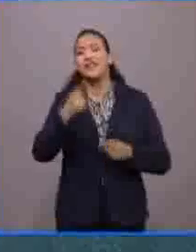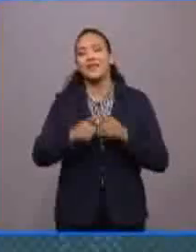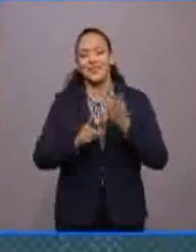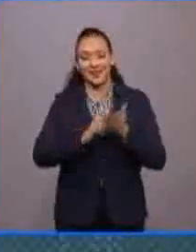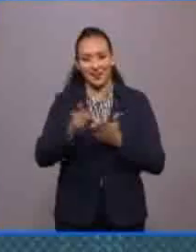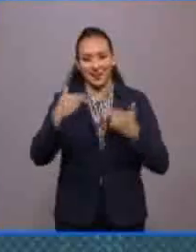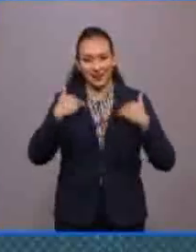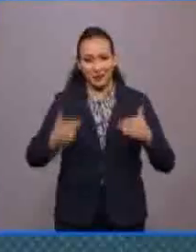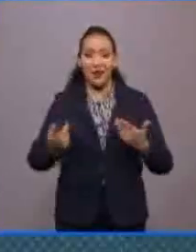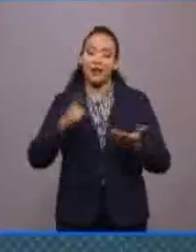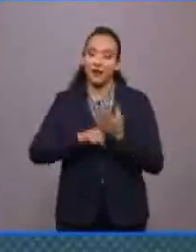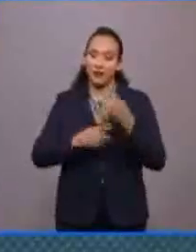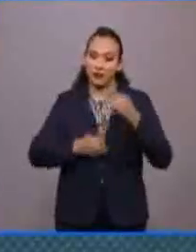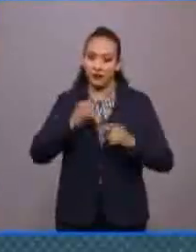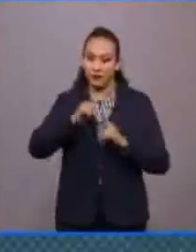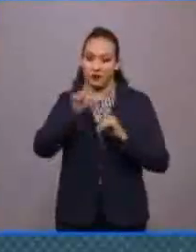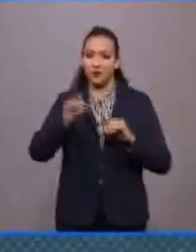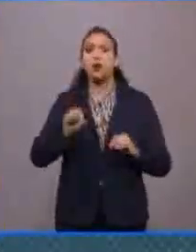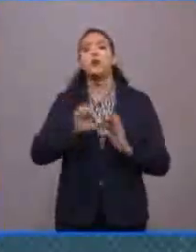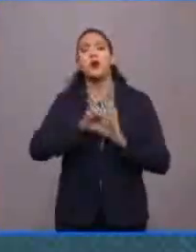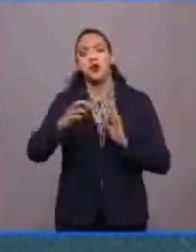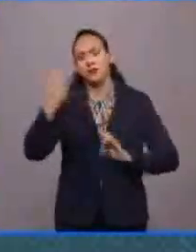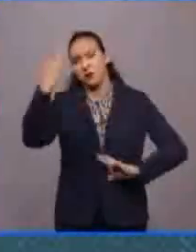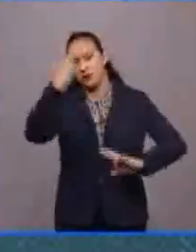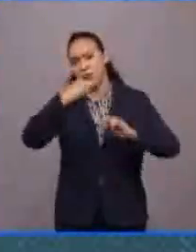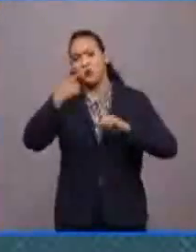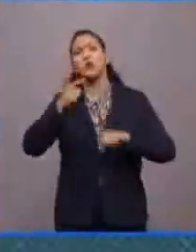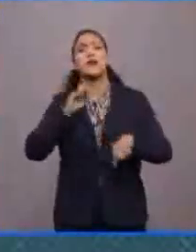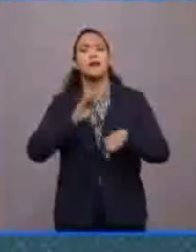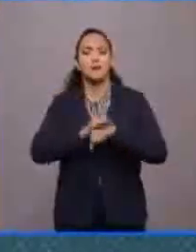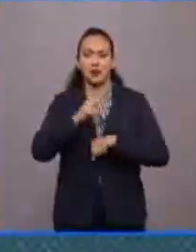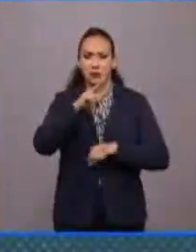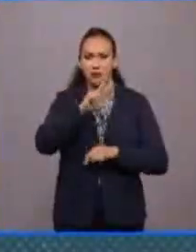Suprema Corte. Destacó la resolución del amparo en revisión